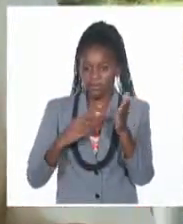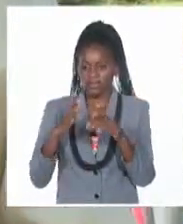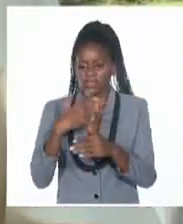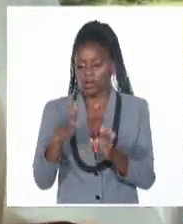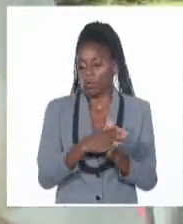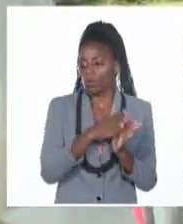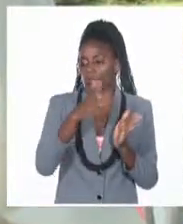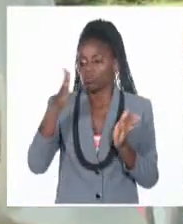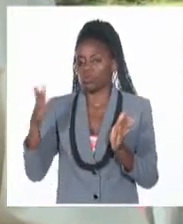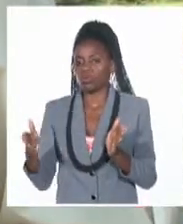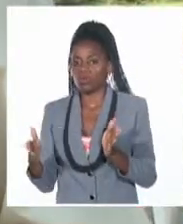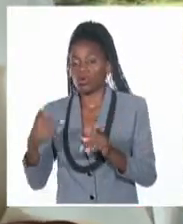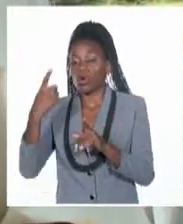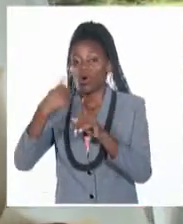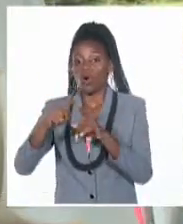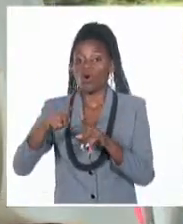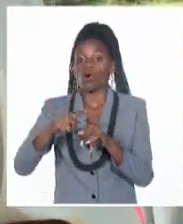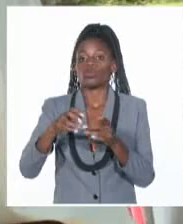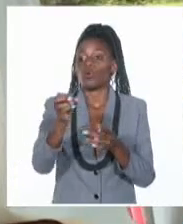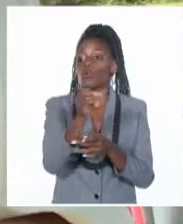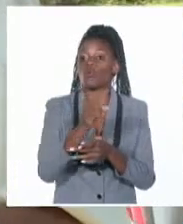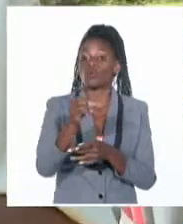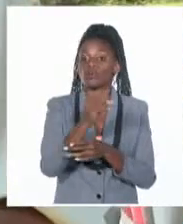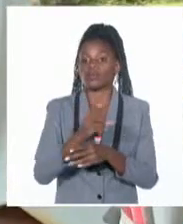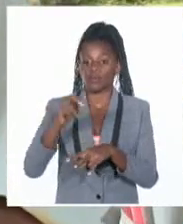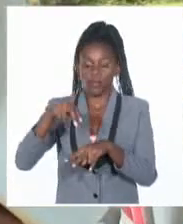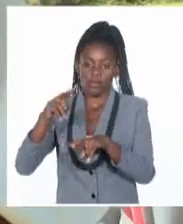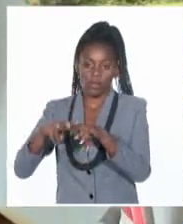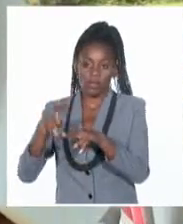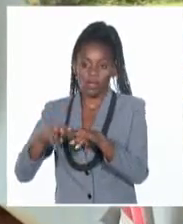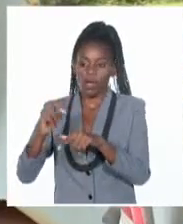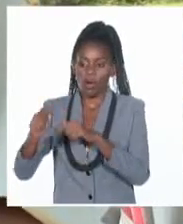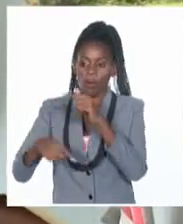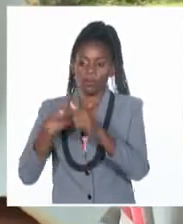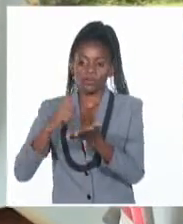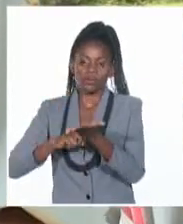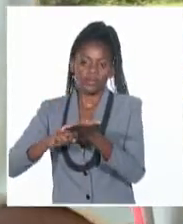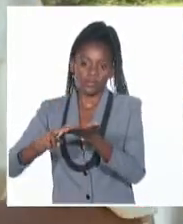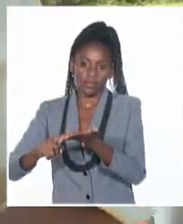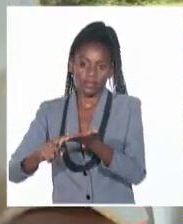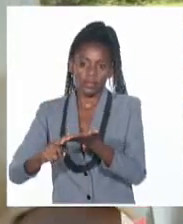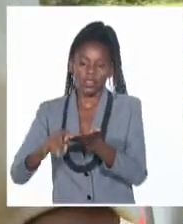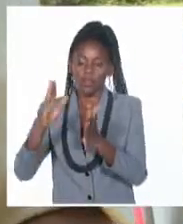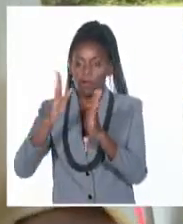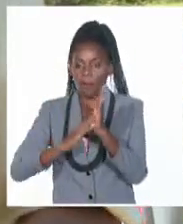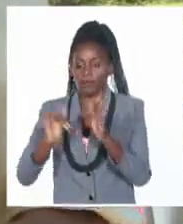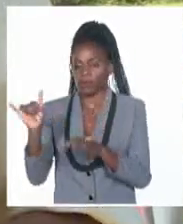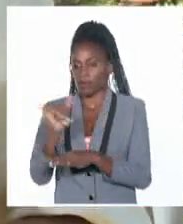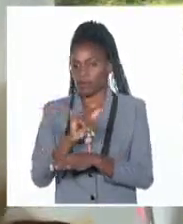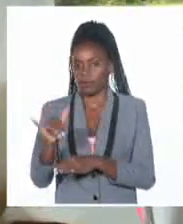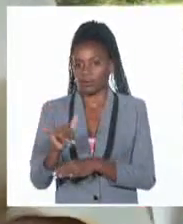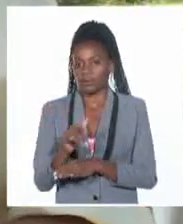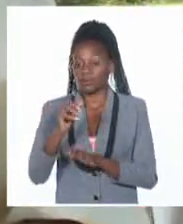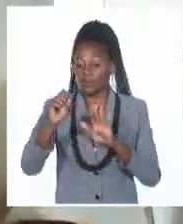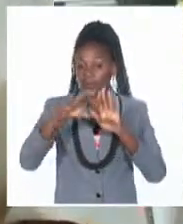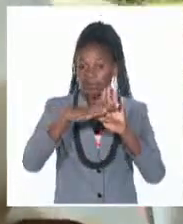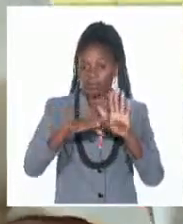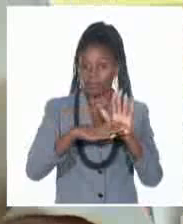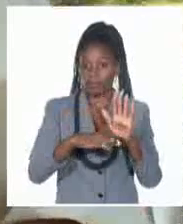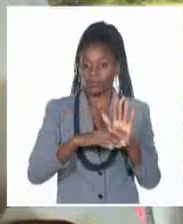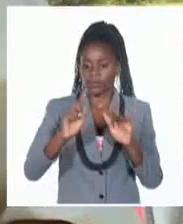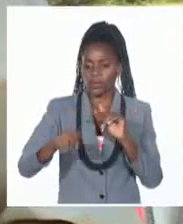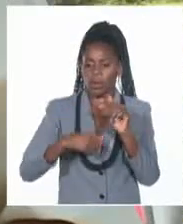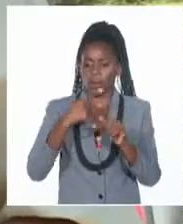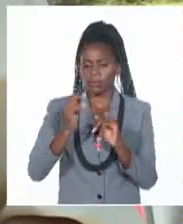extender a otros territorios de la capital en las próximas semanas y meses. Estos elementos ustedes los tendrán en